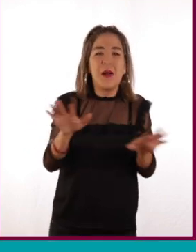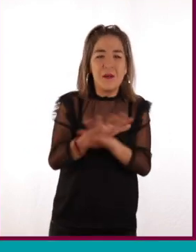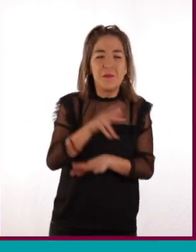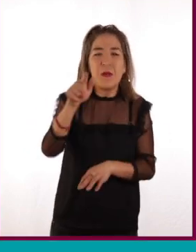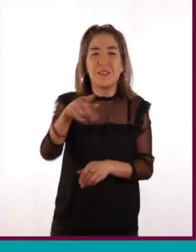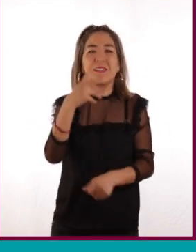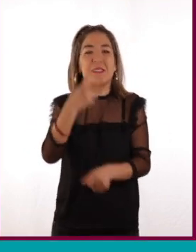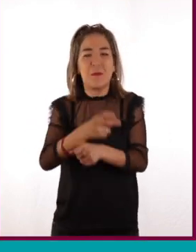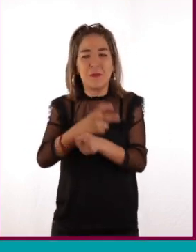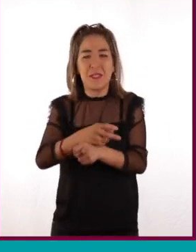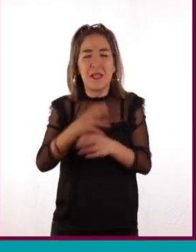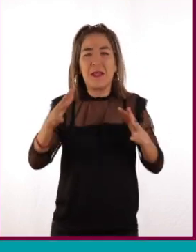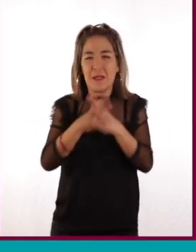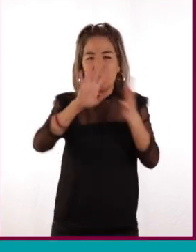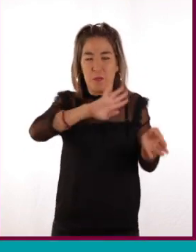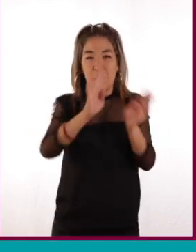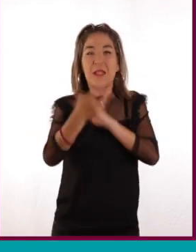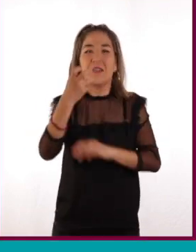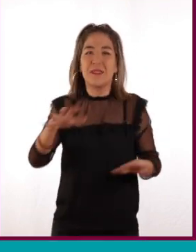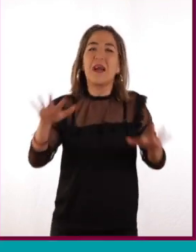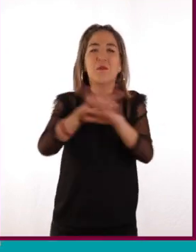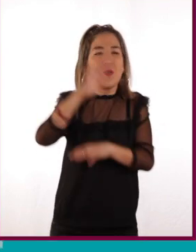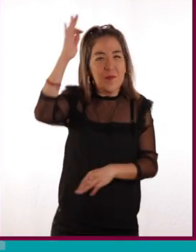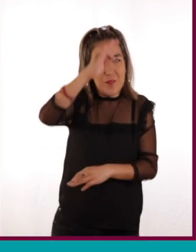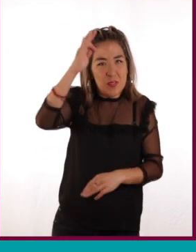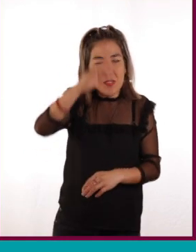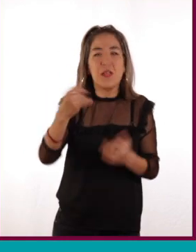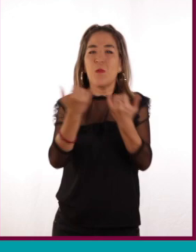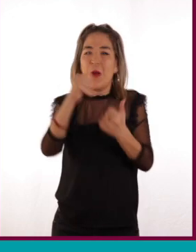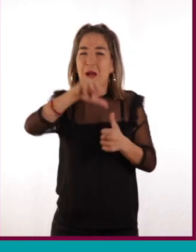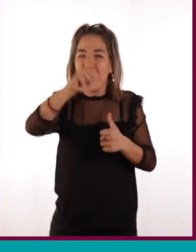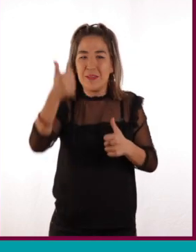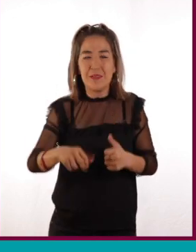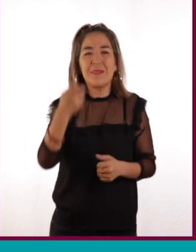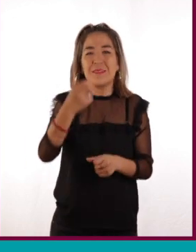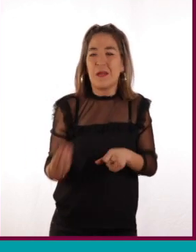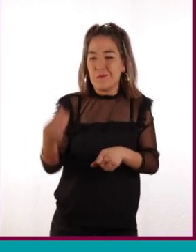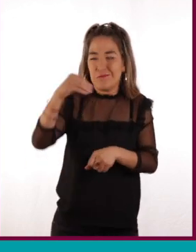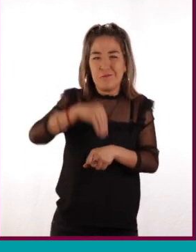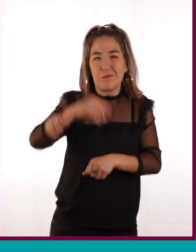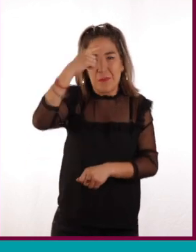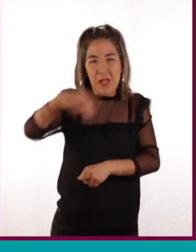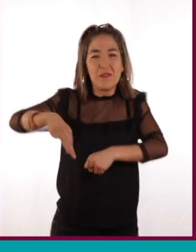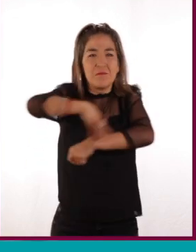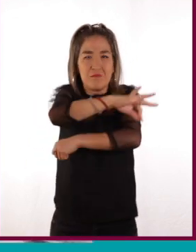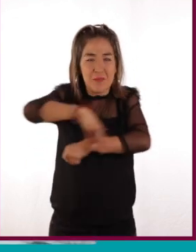entonces es considerada como una corriente artística y filosófica que puso las